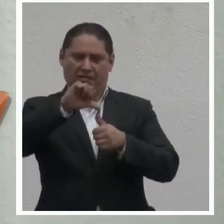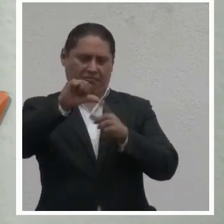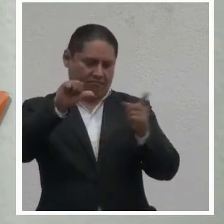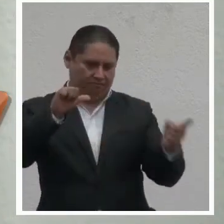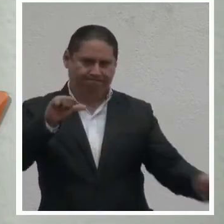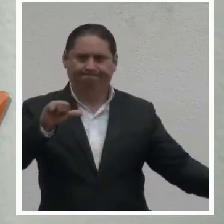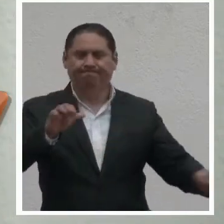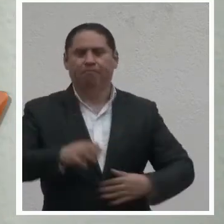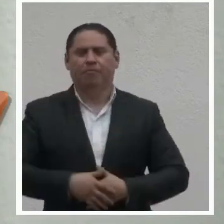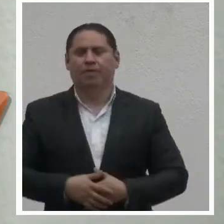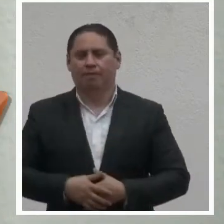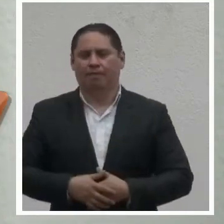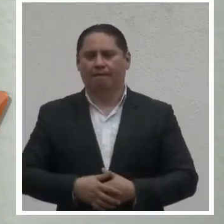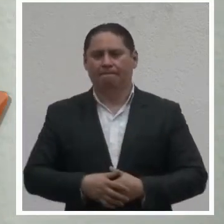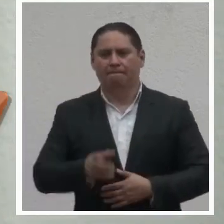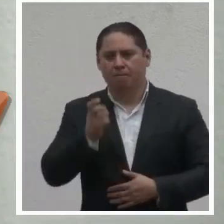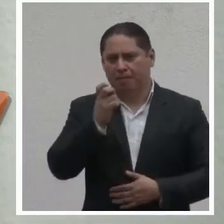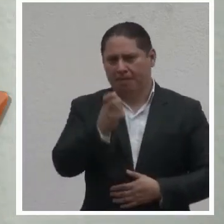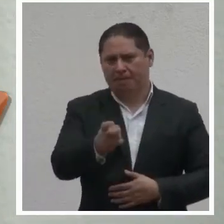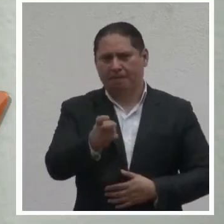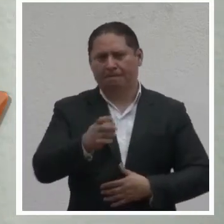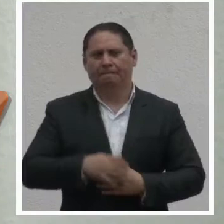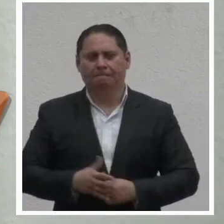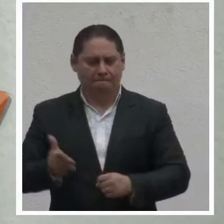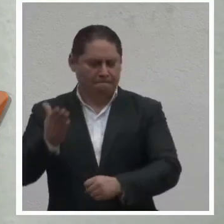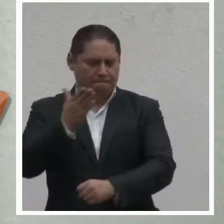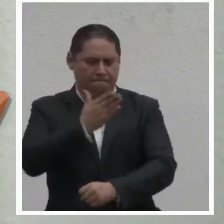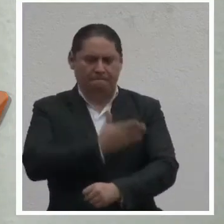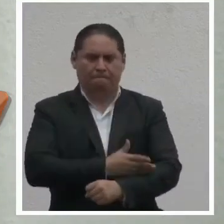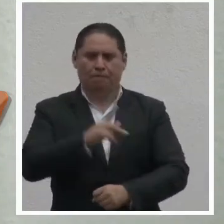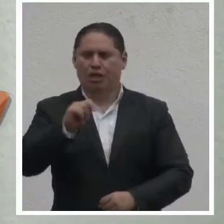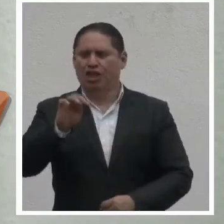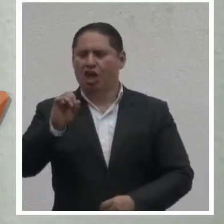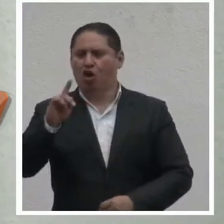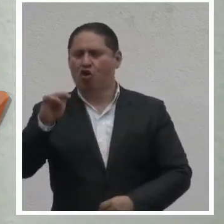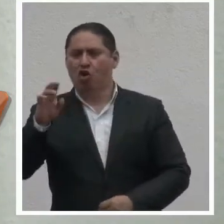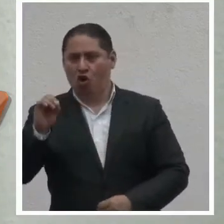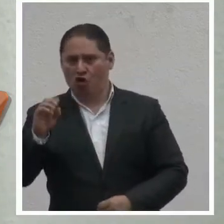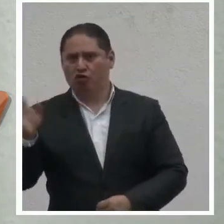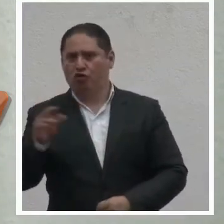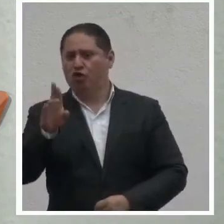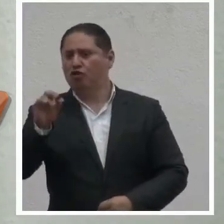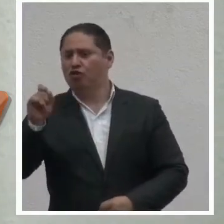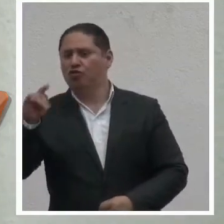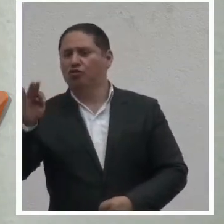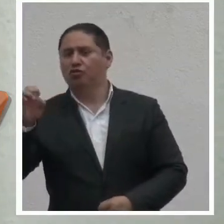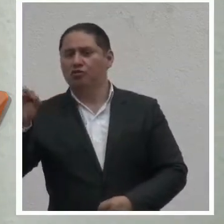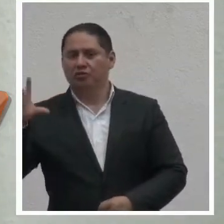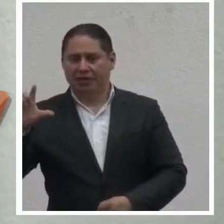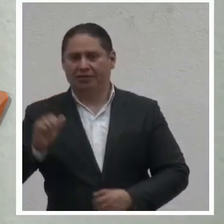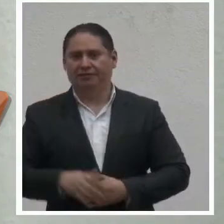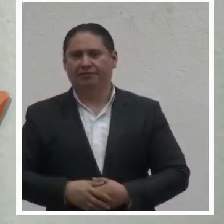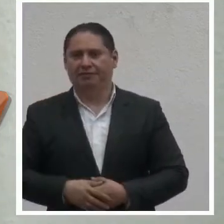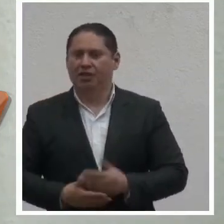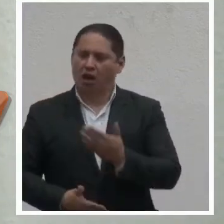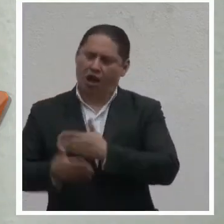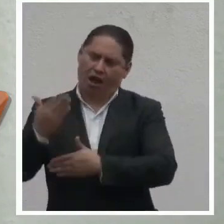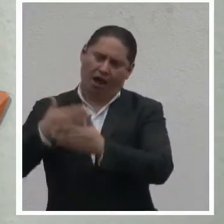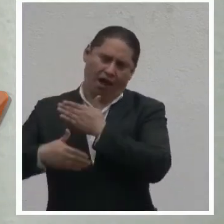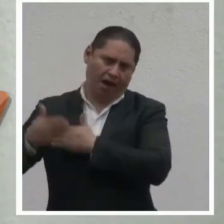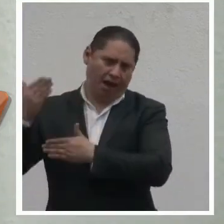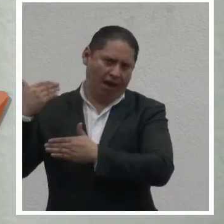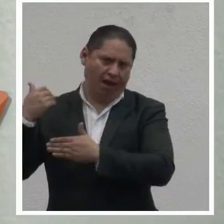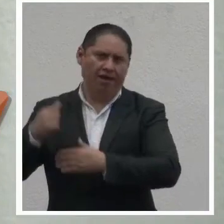Ese lenguaje era el de Theodore Roosevelt, allá en los inicios del siglo pasado, cuando la